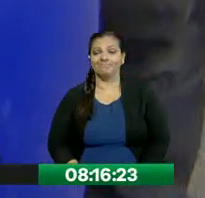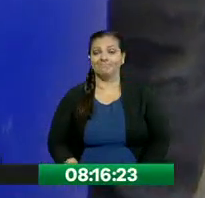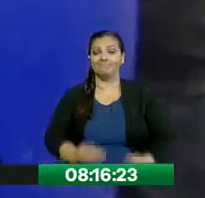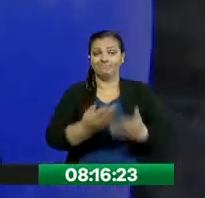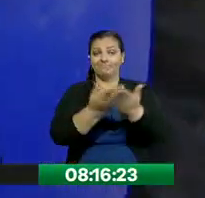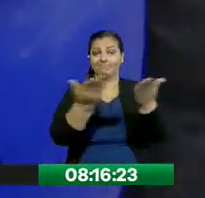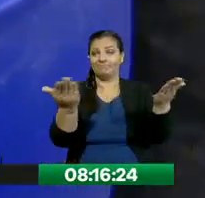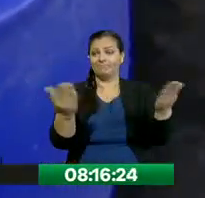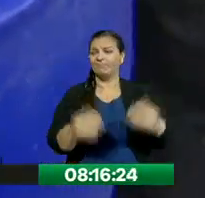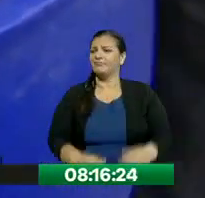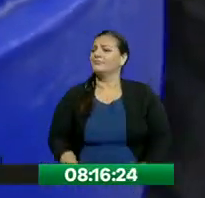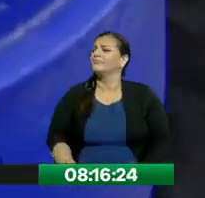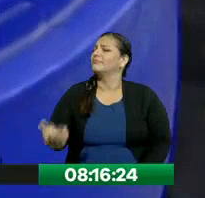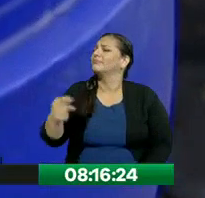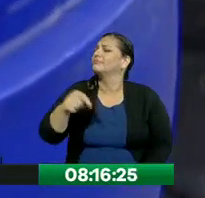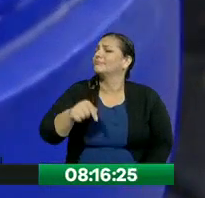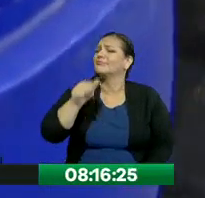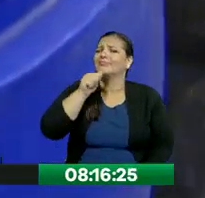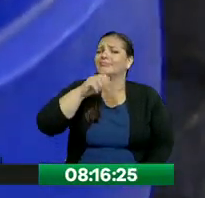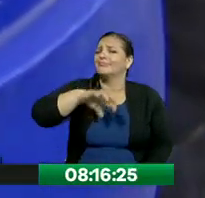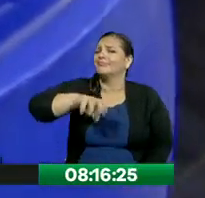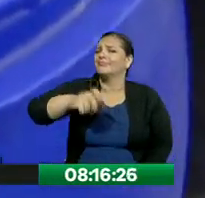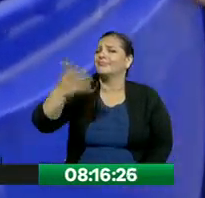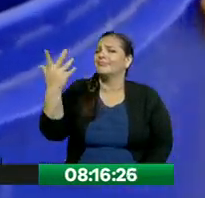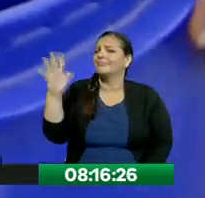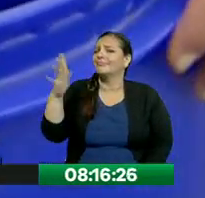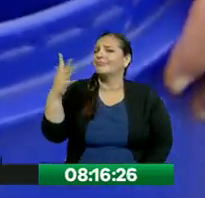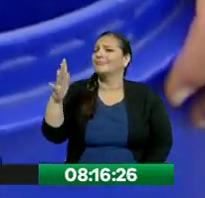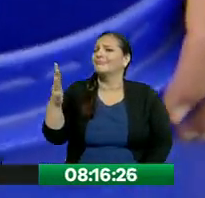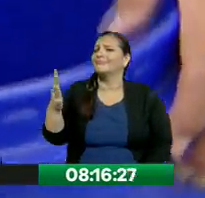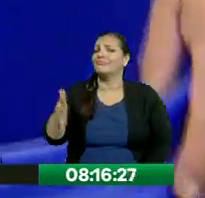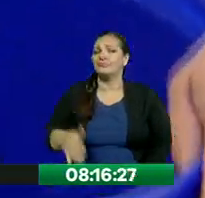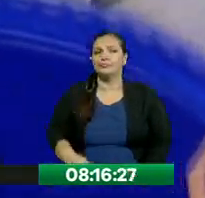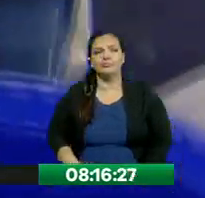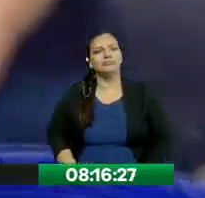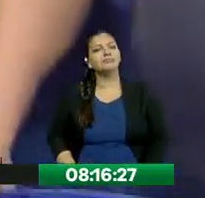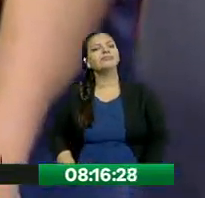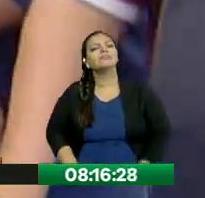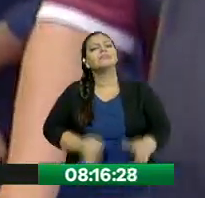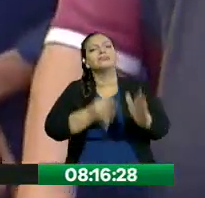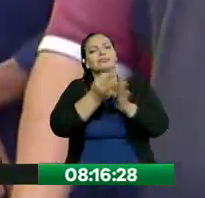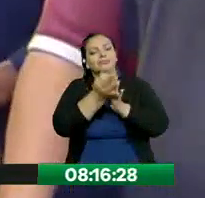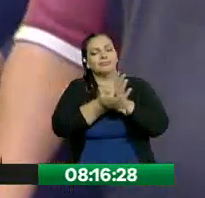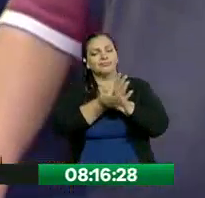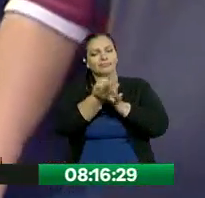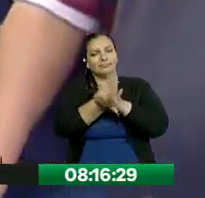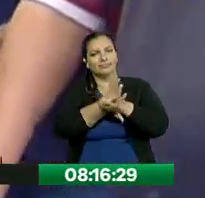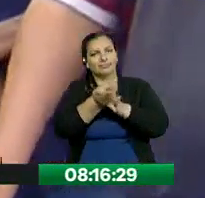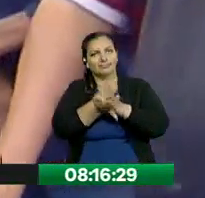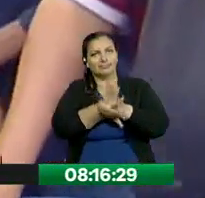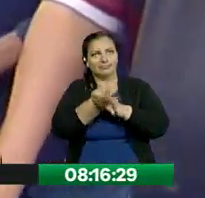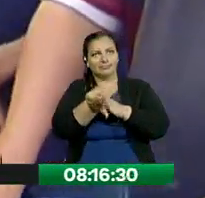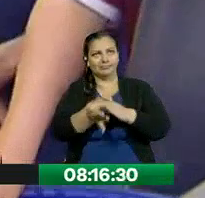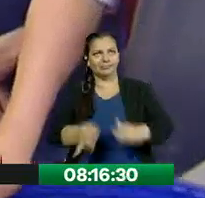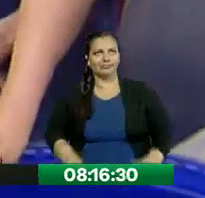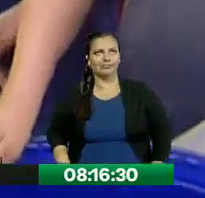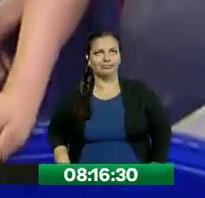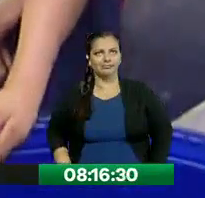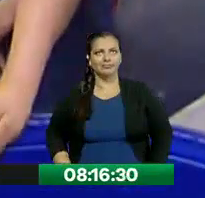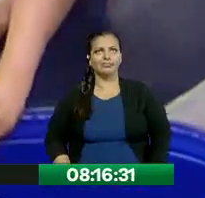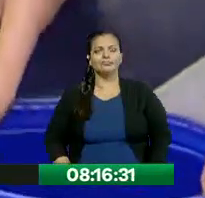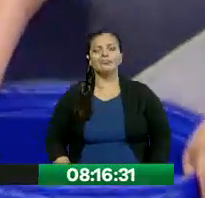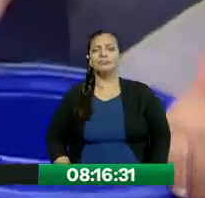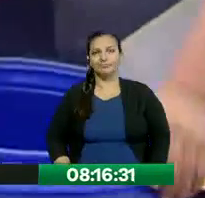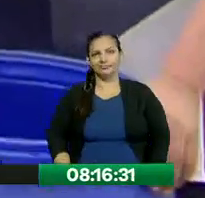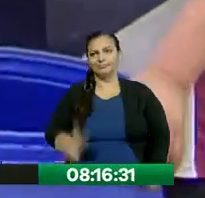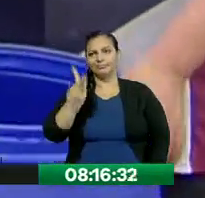entre los moradores de la ciudadela El Dorado. Esto ubicado en la vía Durán Boliche. Sí, kilómetro